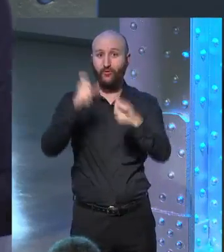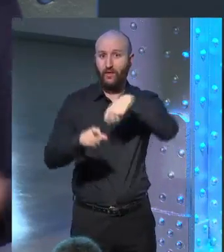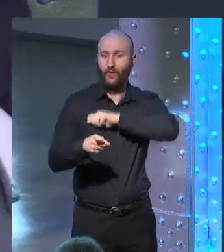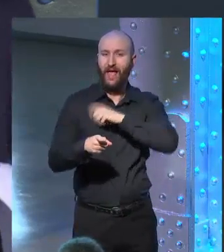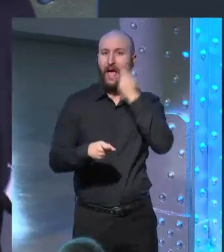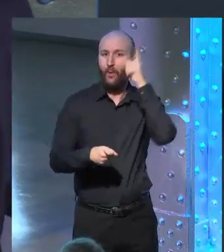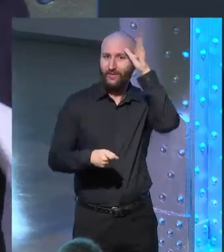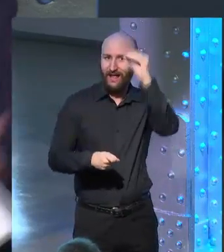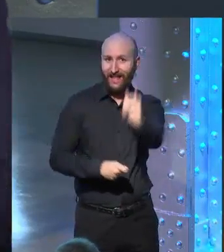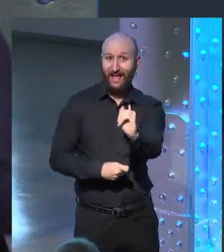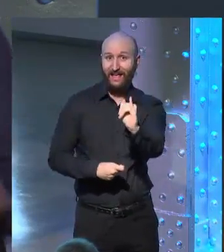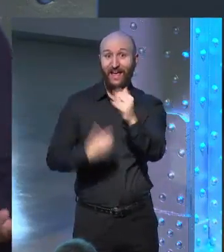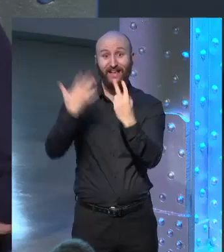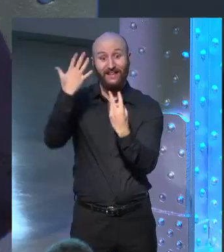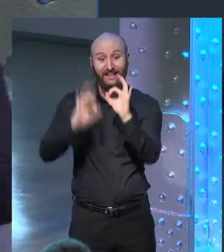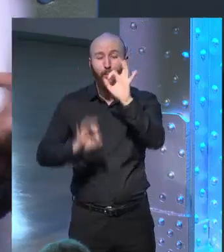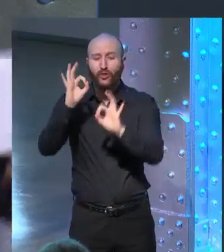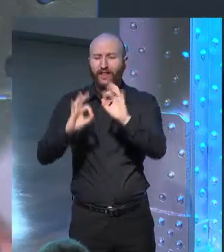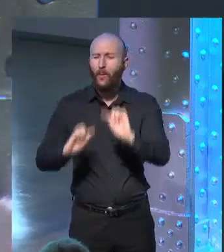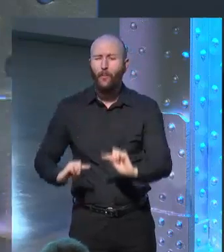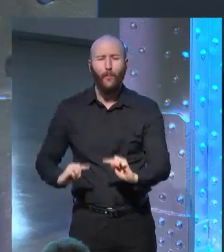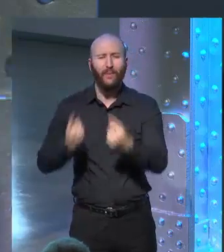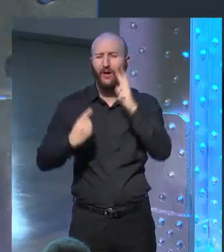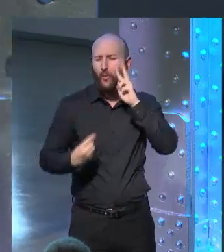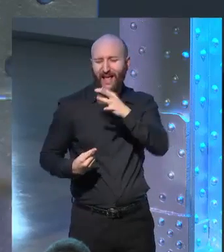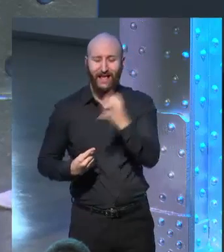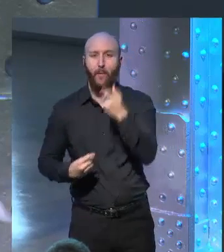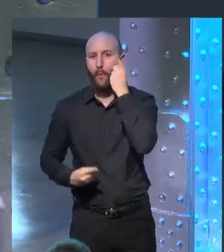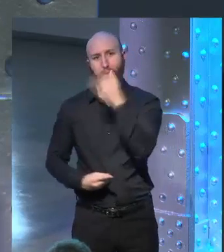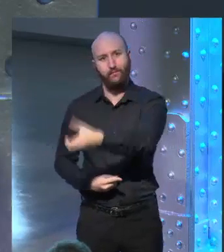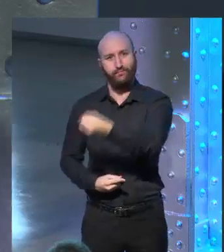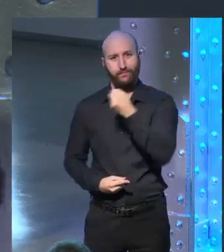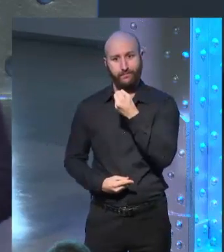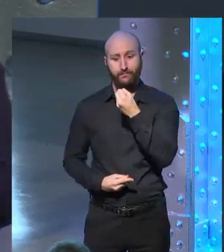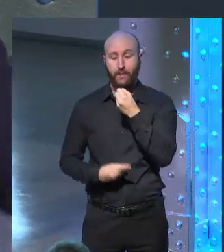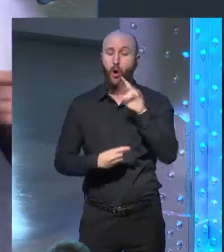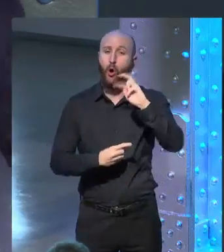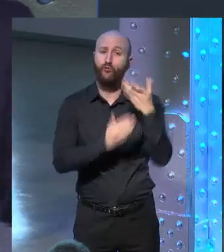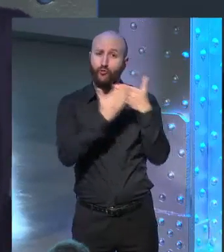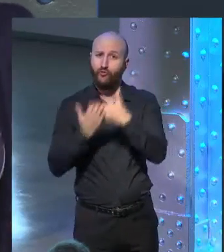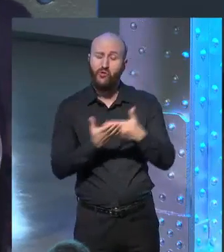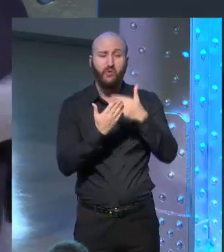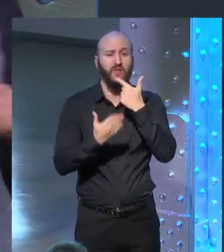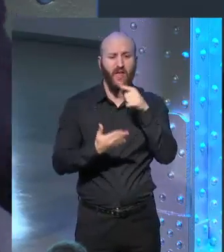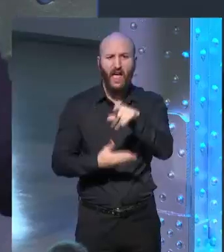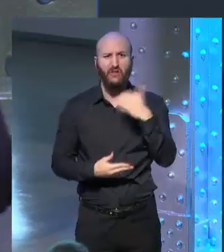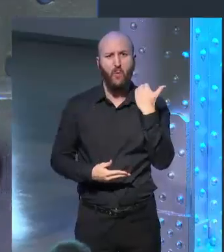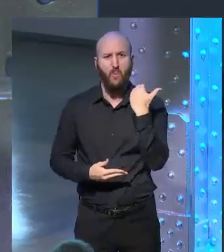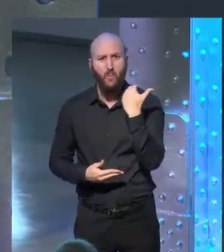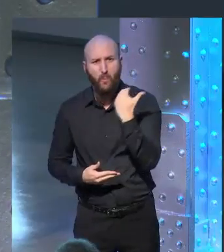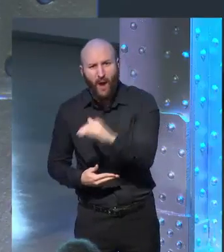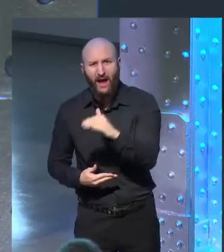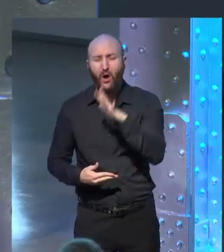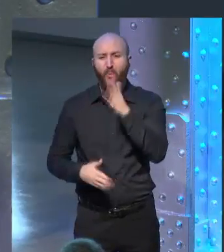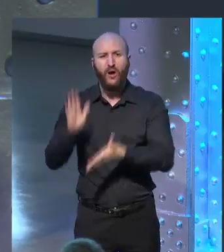smartphone, el 70% es lo primero que mira cuando se levanta. Muchos otros estudios hablan de que puede ser malo irse a la cama